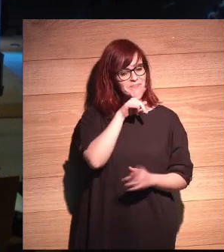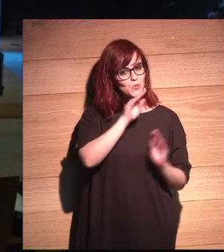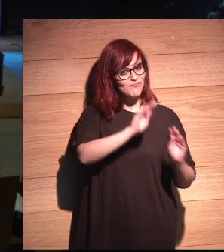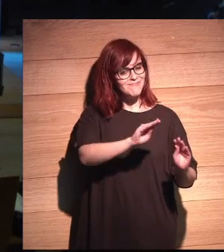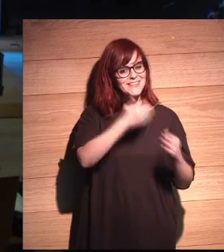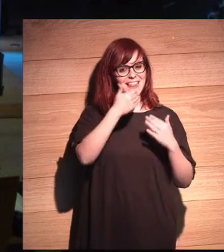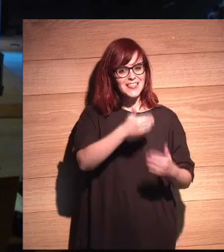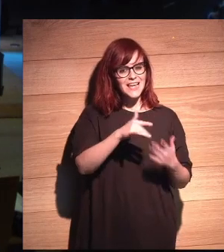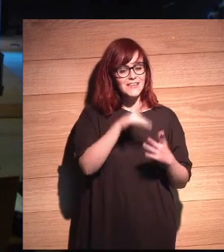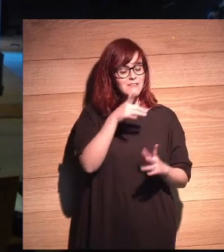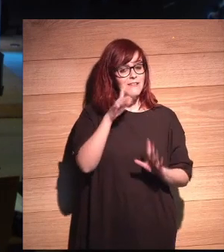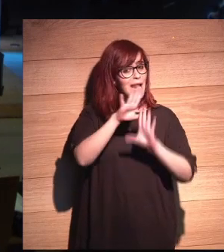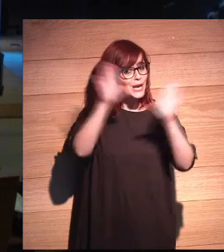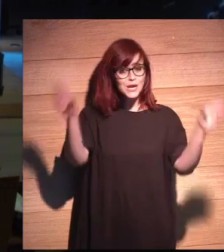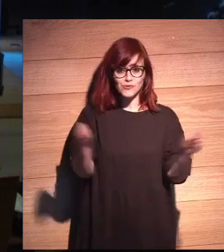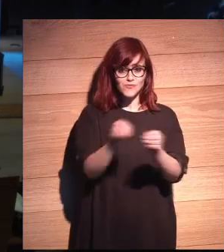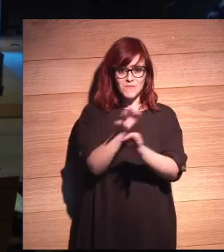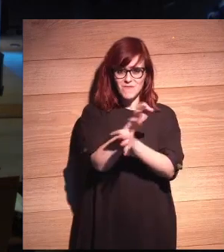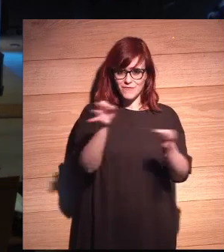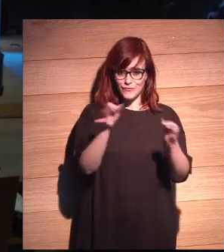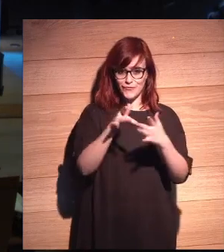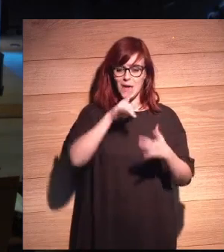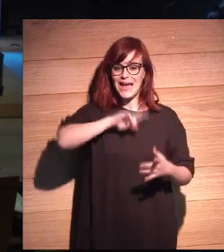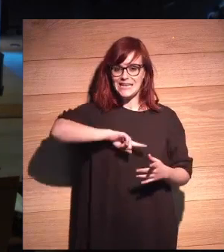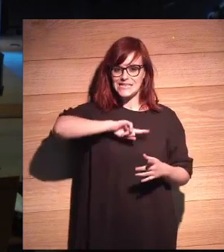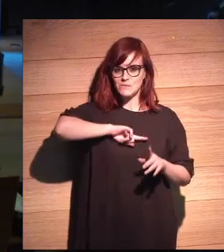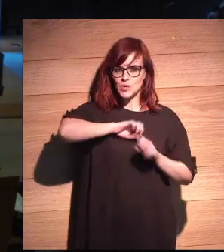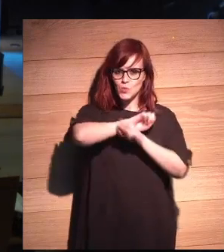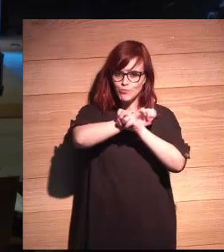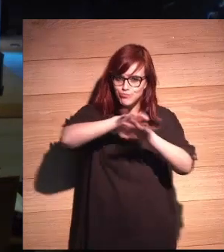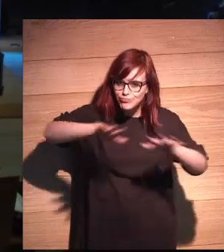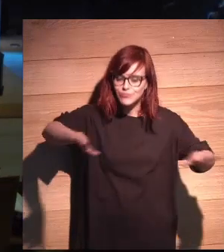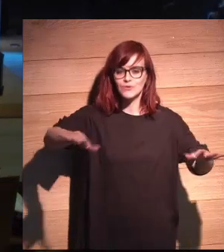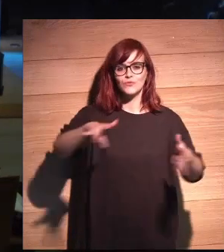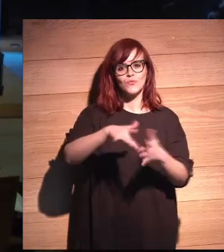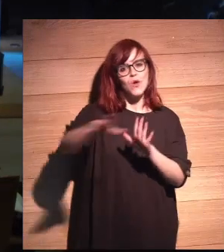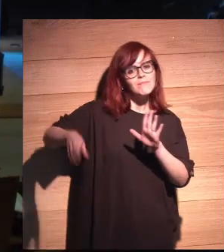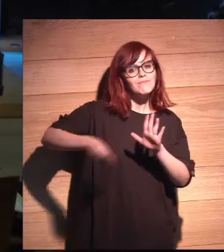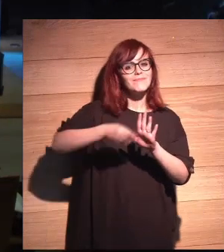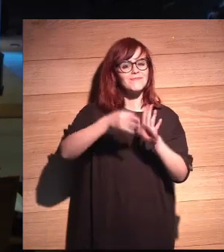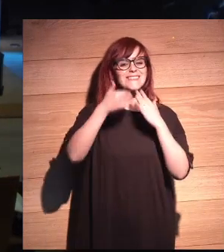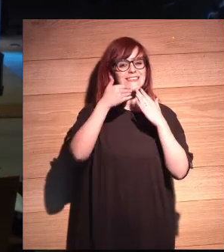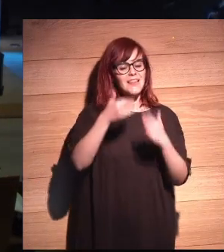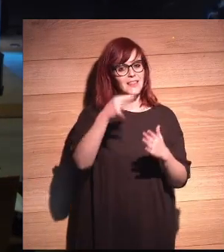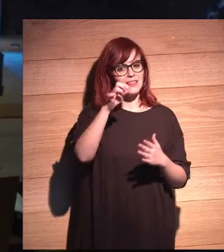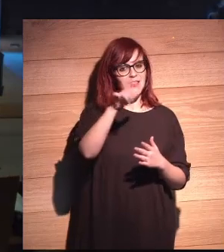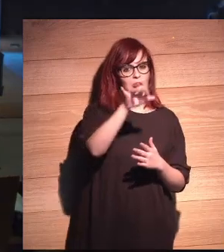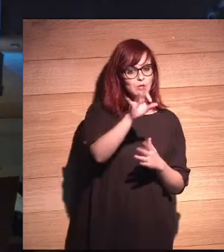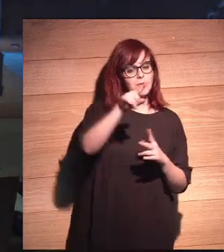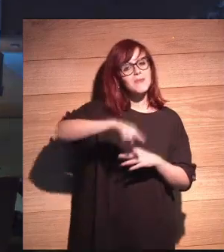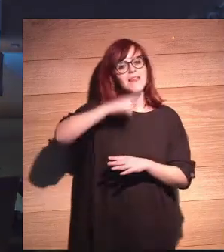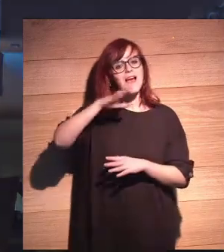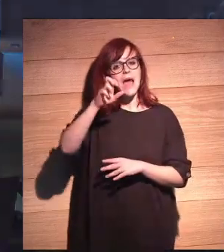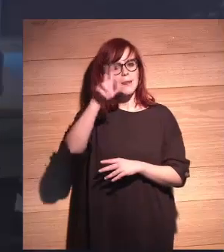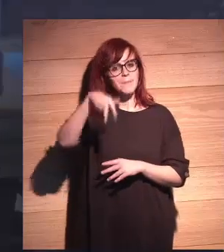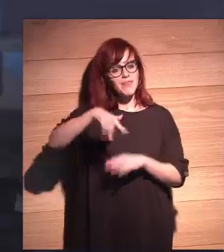su espléndido resumen del espíritu que hemos querido recoger en Telos, y a Carmen, la directora